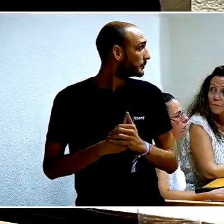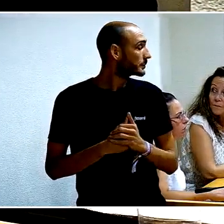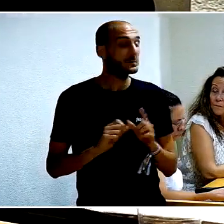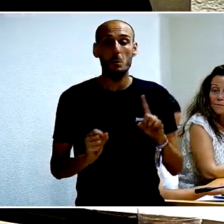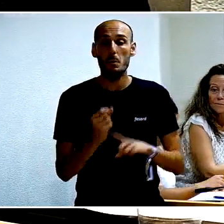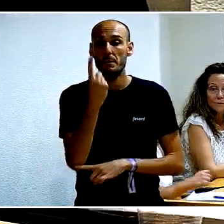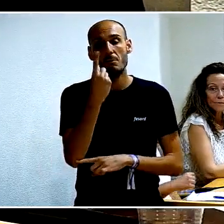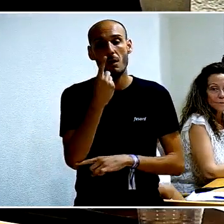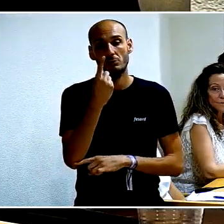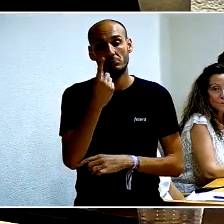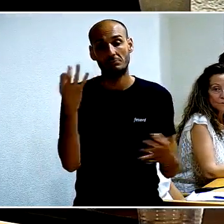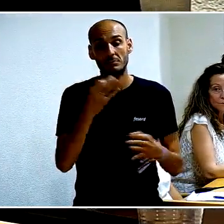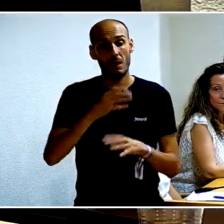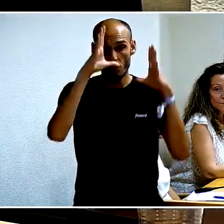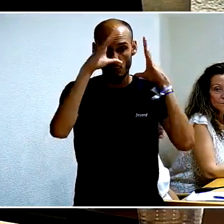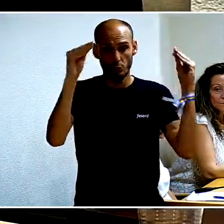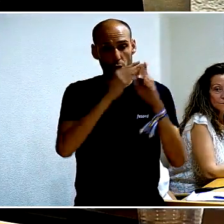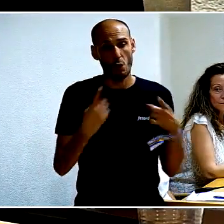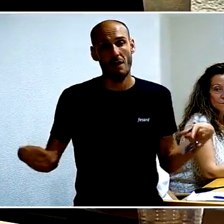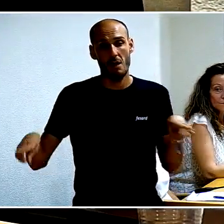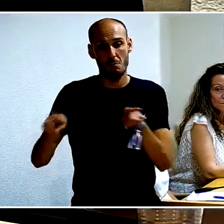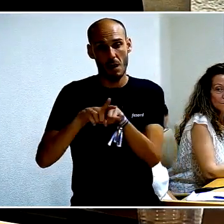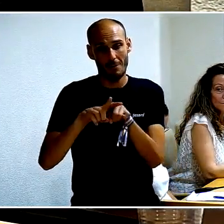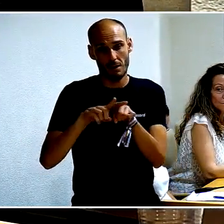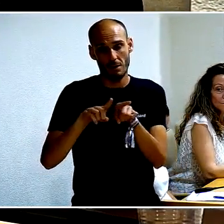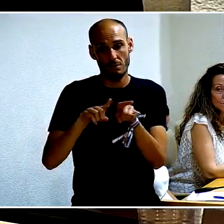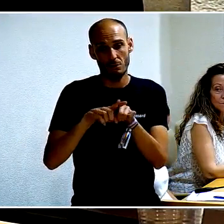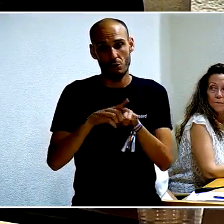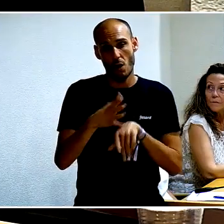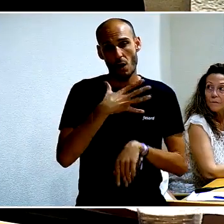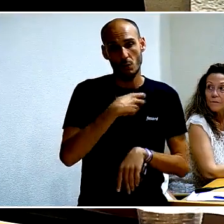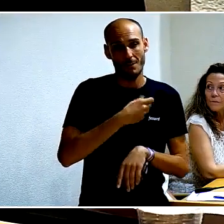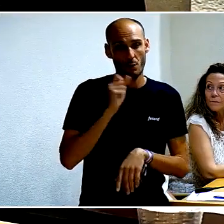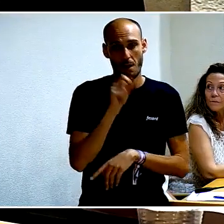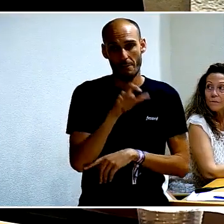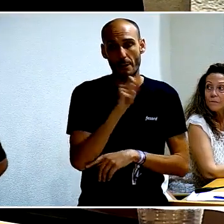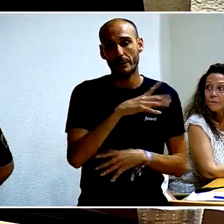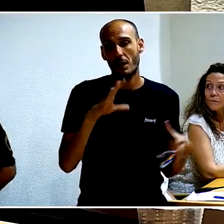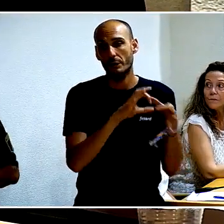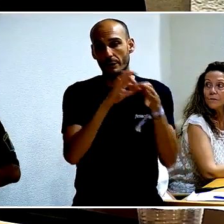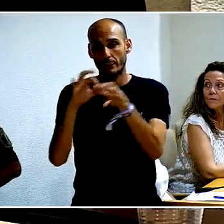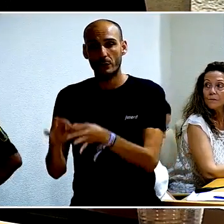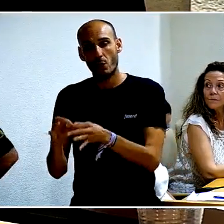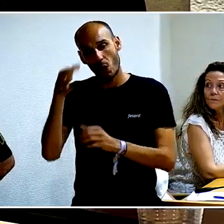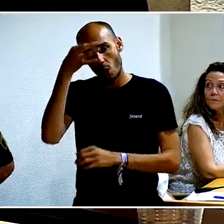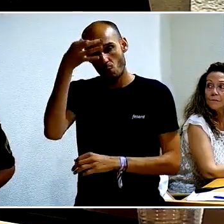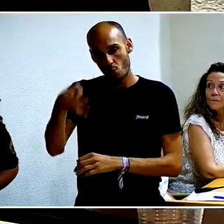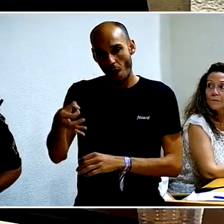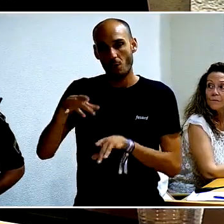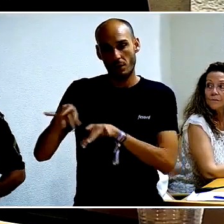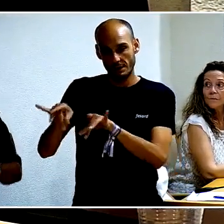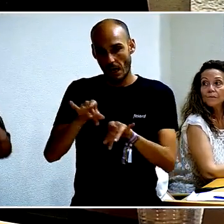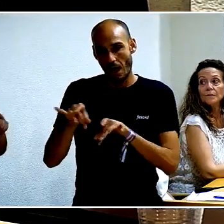Primero, aprobar el protocolo de hermanamiento del Ayuntamiento de Paiporta con la daira del EMSID, cuya